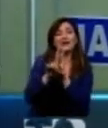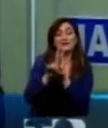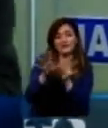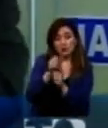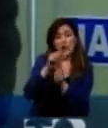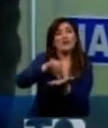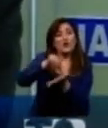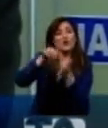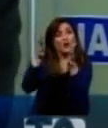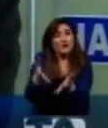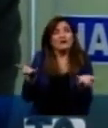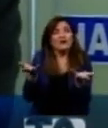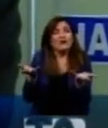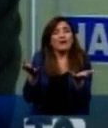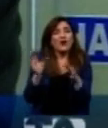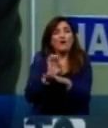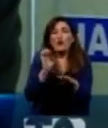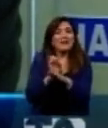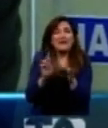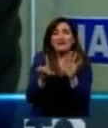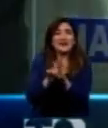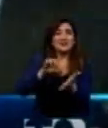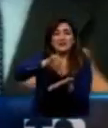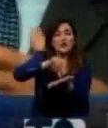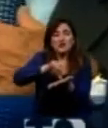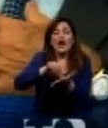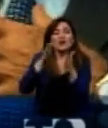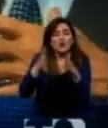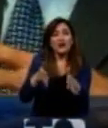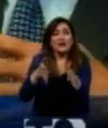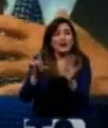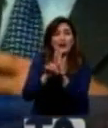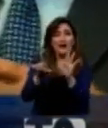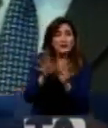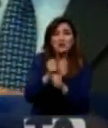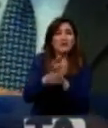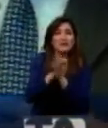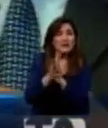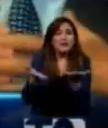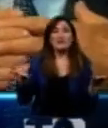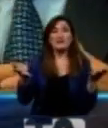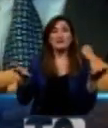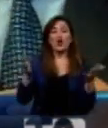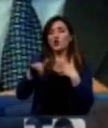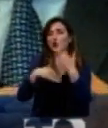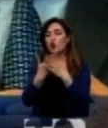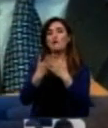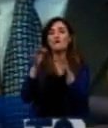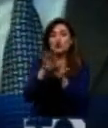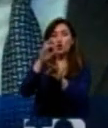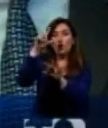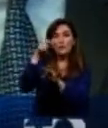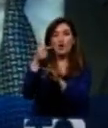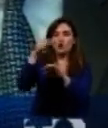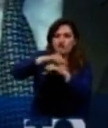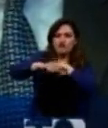Ciudadana. El Ecuador no tiene ley de seguridad ciudadana. Si no actúan todos los niveles de gobierno, todas las funciones del